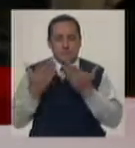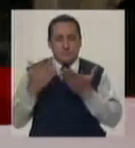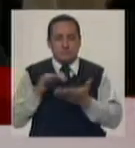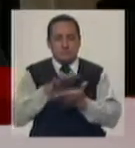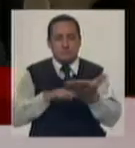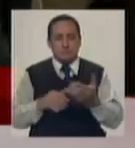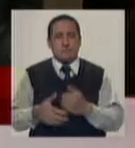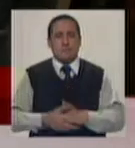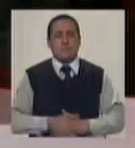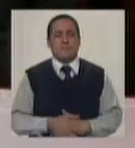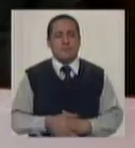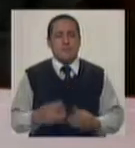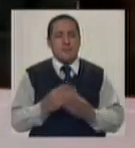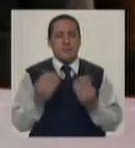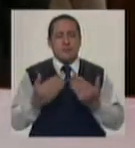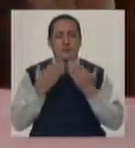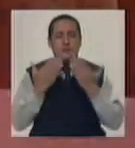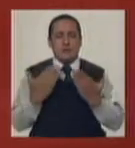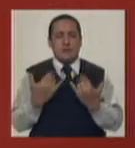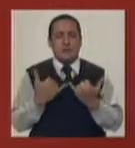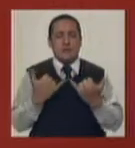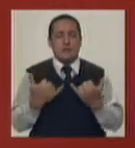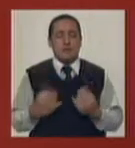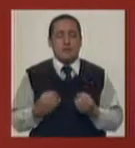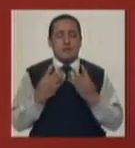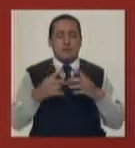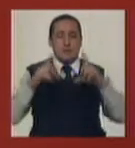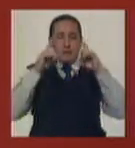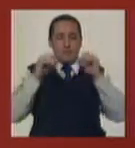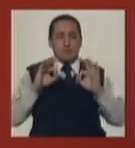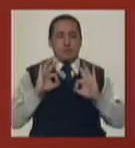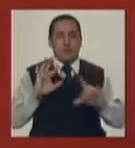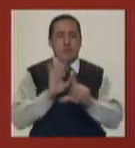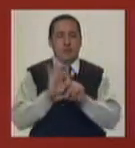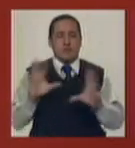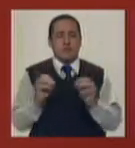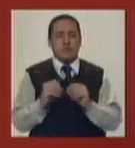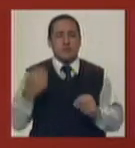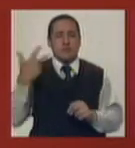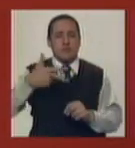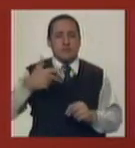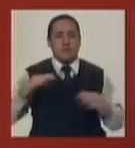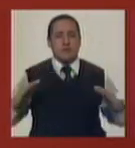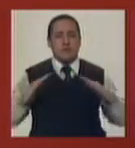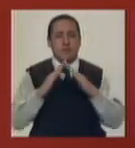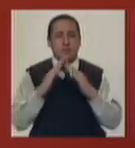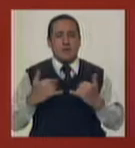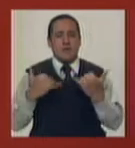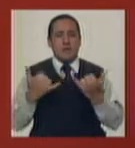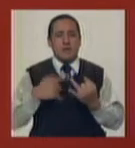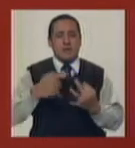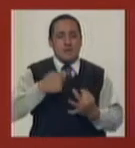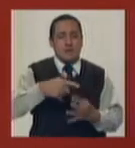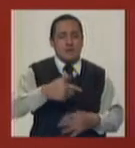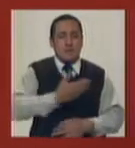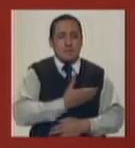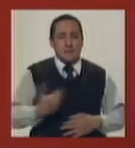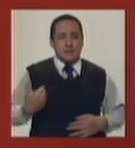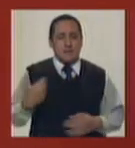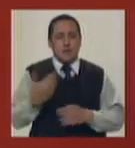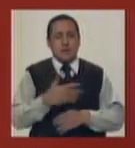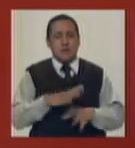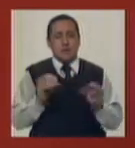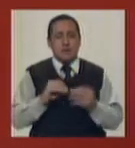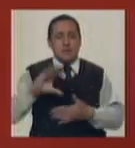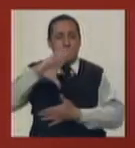mayores informaciones. Bien, muchas gracias a Edith Martínez. Bueno, era la foto oficial entonces de esta tercera cumbre de los jefes de Estado y de Gobierno